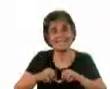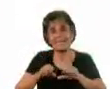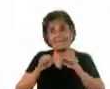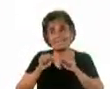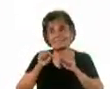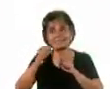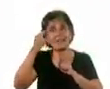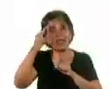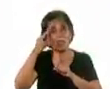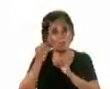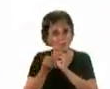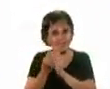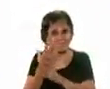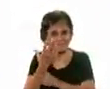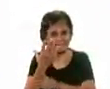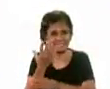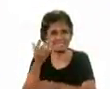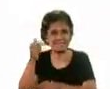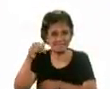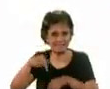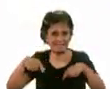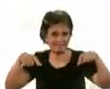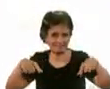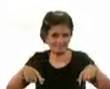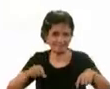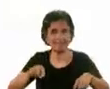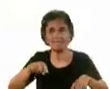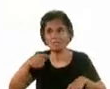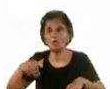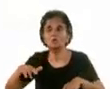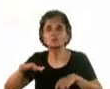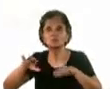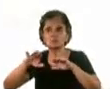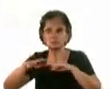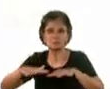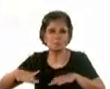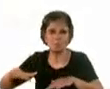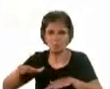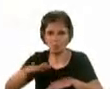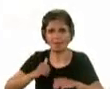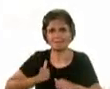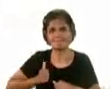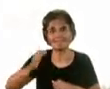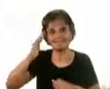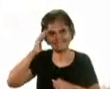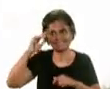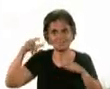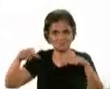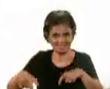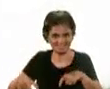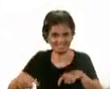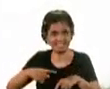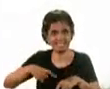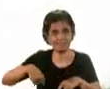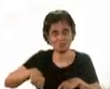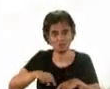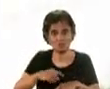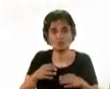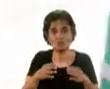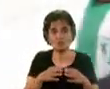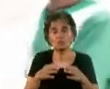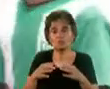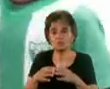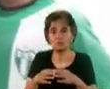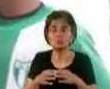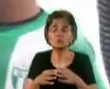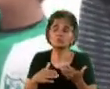de la mañana, acá en el Coliseo y también en el predio del Ejército, donde estábamos jugando con categoría